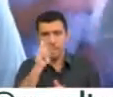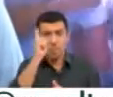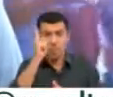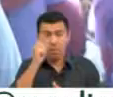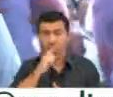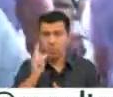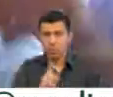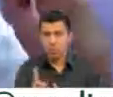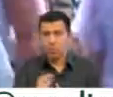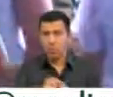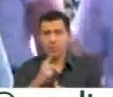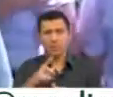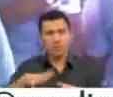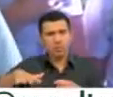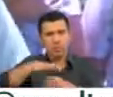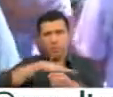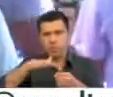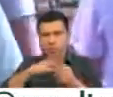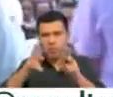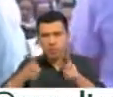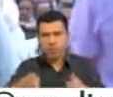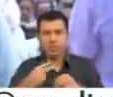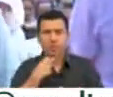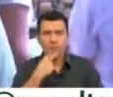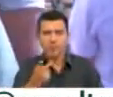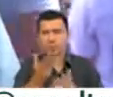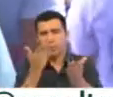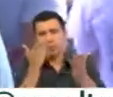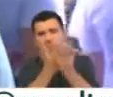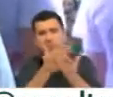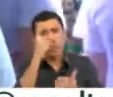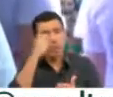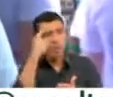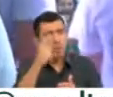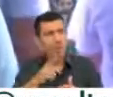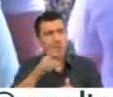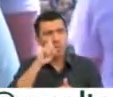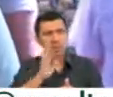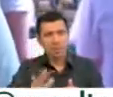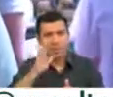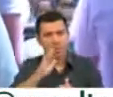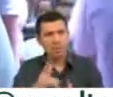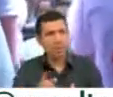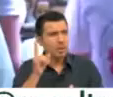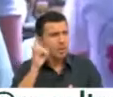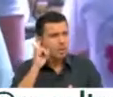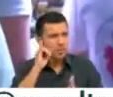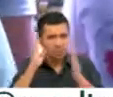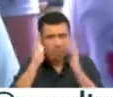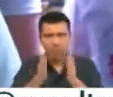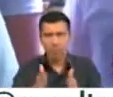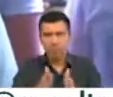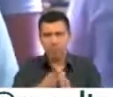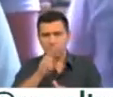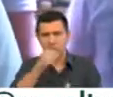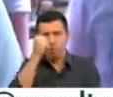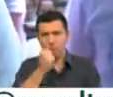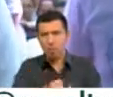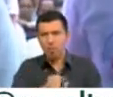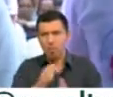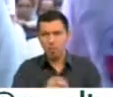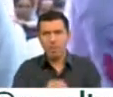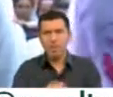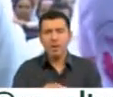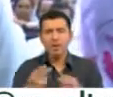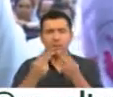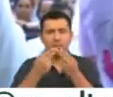pueblo, de padres de familia, como escuchan, que le están pidiendo al gobierno nacional, escúchenos, no nos imponga una ideología de género. Queremos un